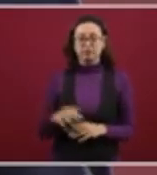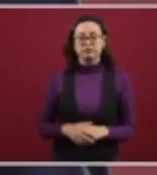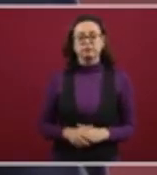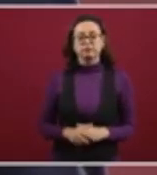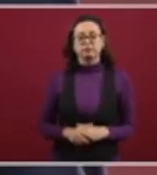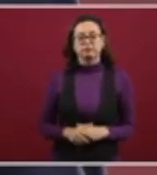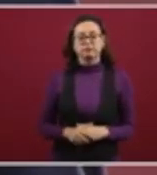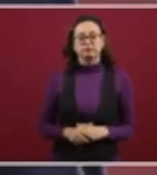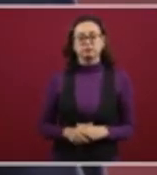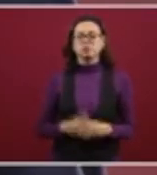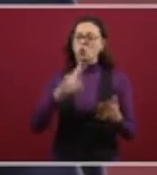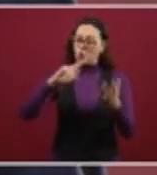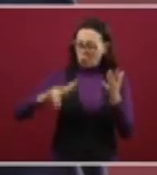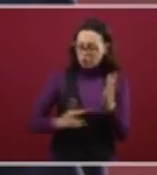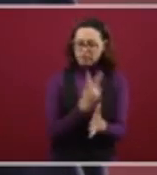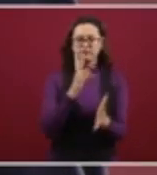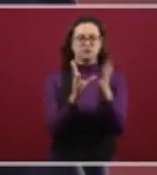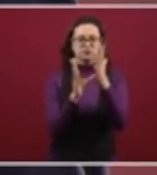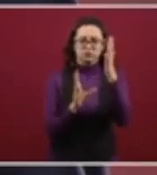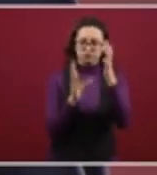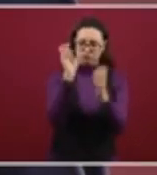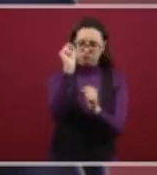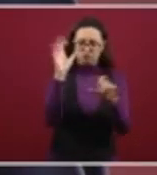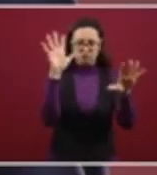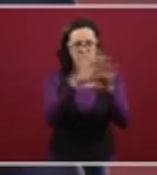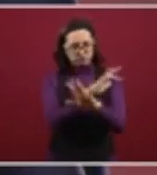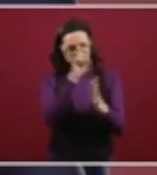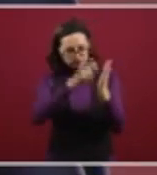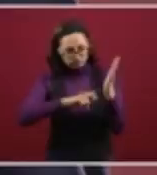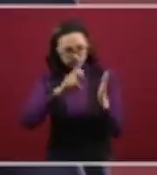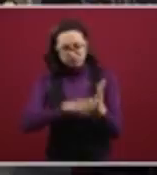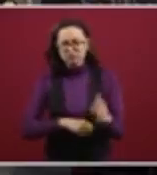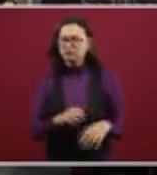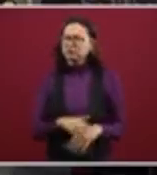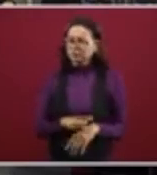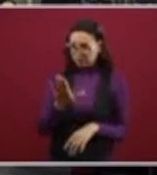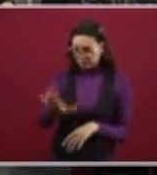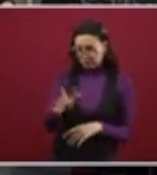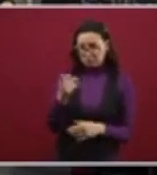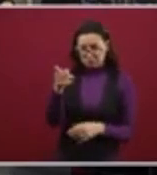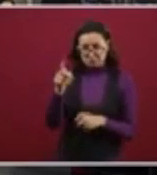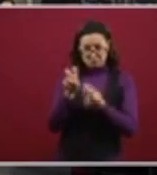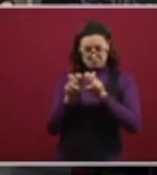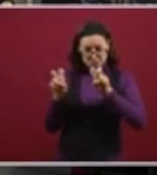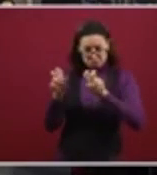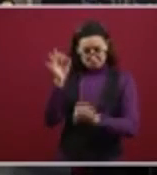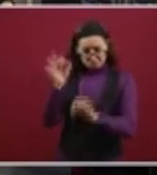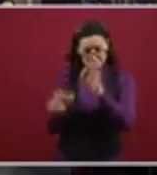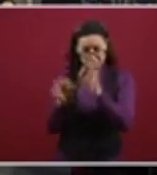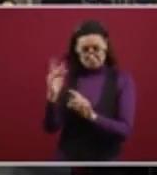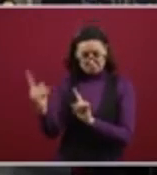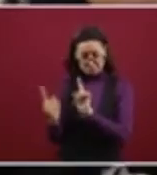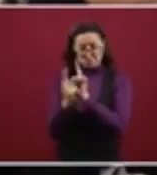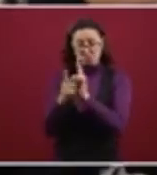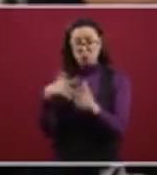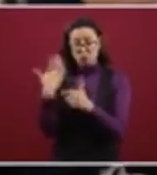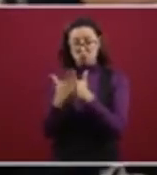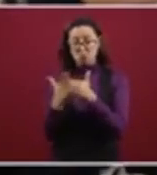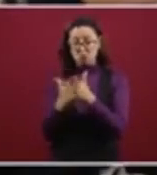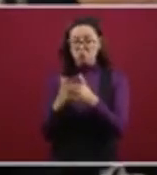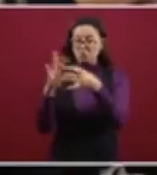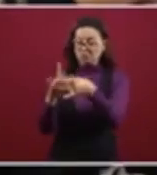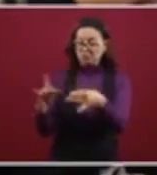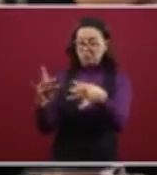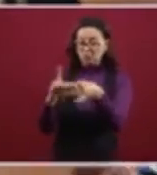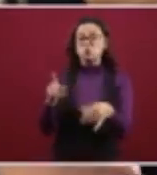de reforma constitucional. ¿Y esto lo dialogaría con el ministro? O sea, ¿sí plantea tener una reunión para